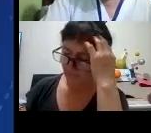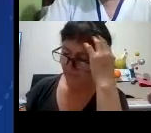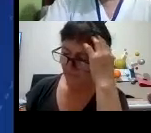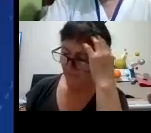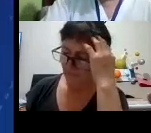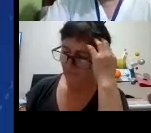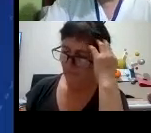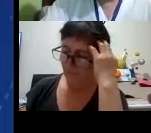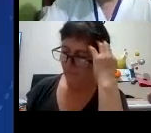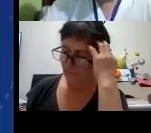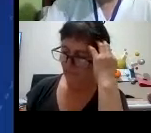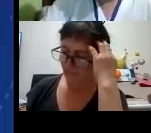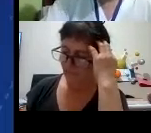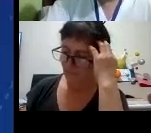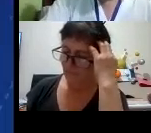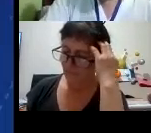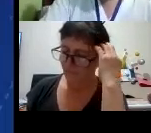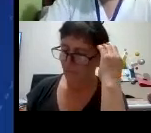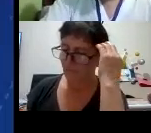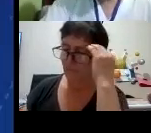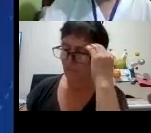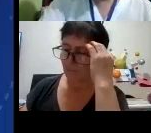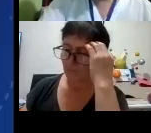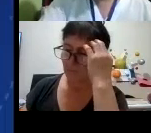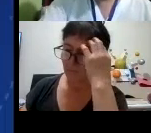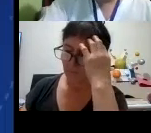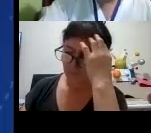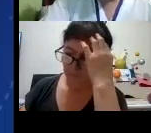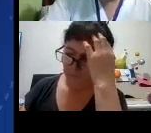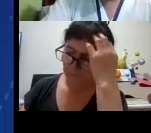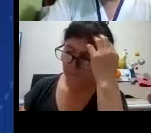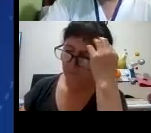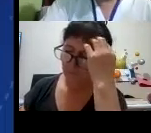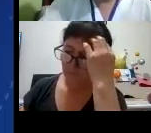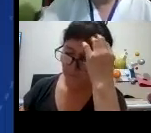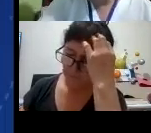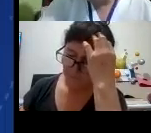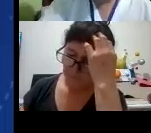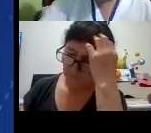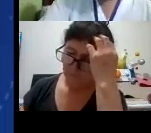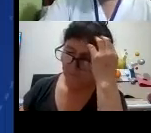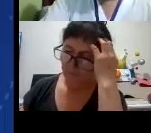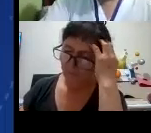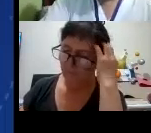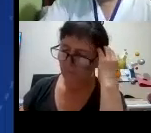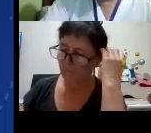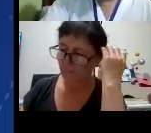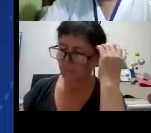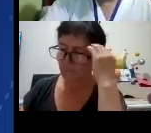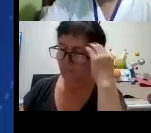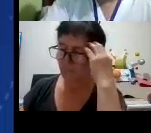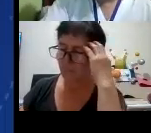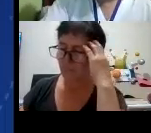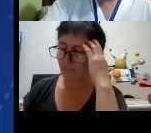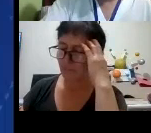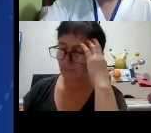Tenemos ejercicios de expansión pulmonar activos, ¿no? Este básicamente va a llevar gran cantidad de aire a la zona baja de los pulmones, que justamente la capacidad